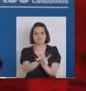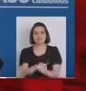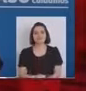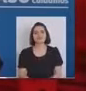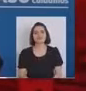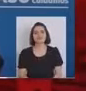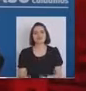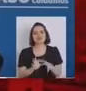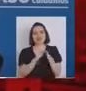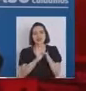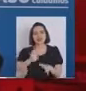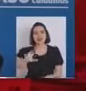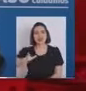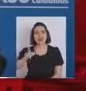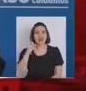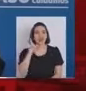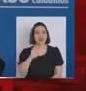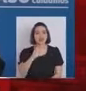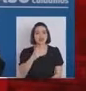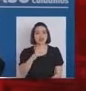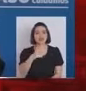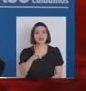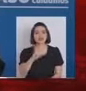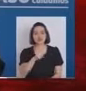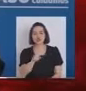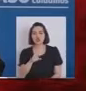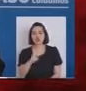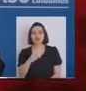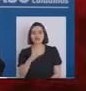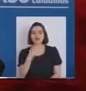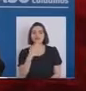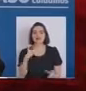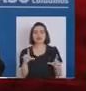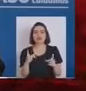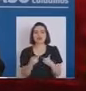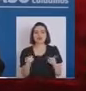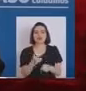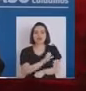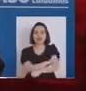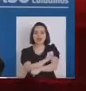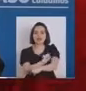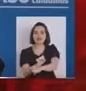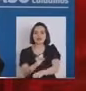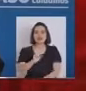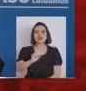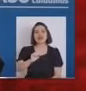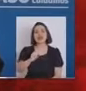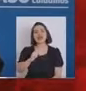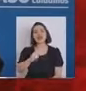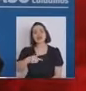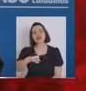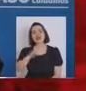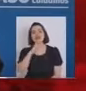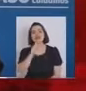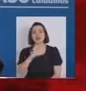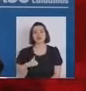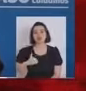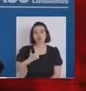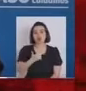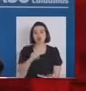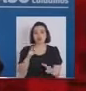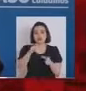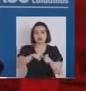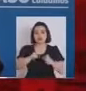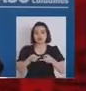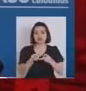vacunado a 5 millones de personas en el primer trimestre de este año. Estamos hablando del 31 de marzo. Y el otro, la otra meta